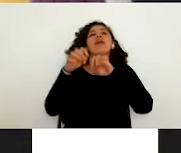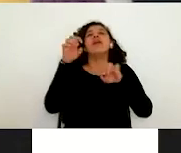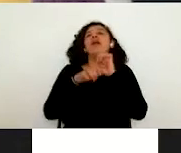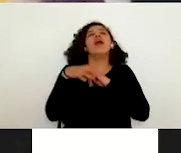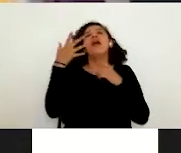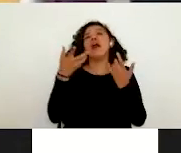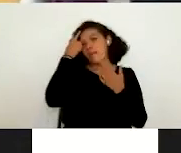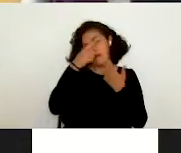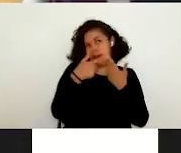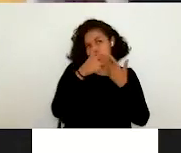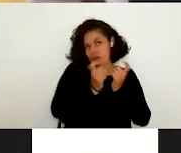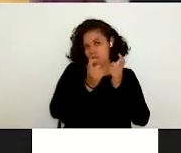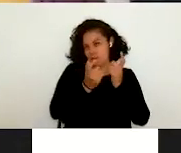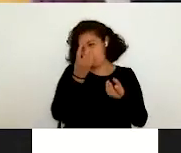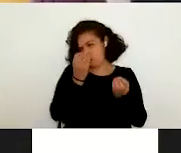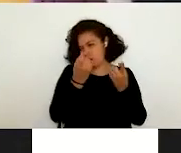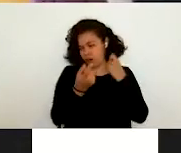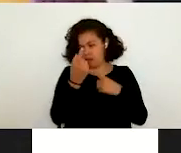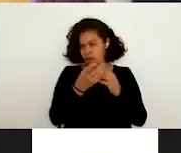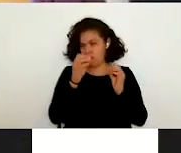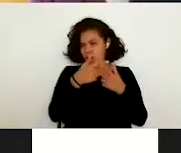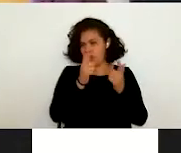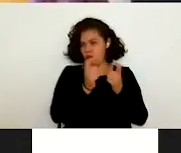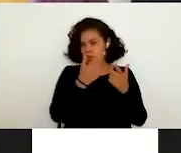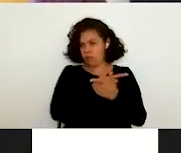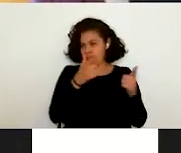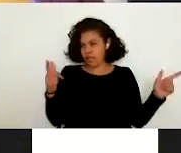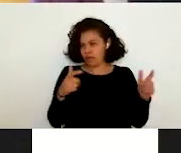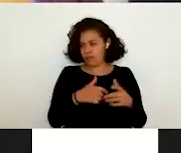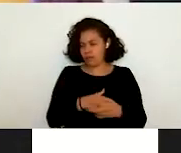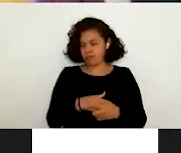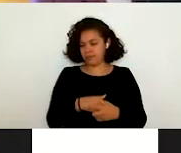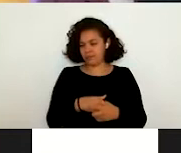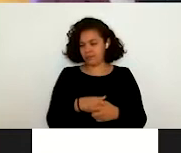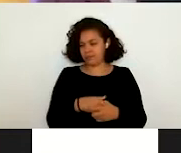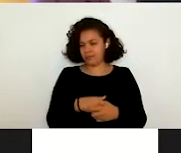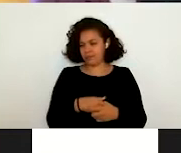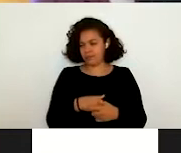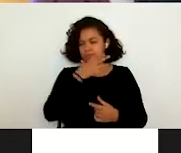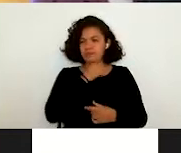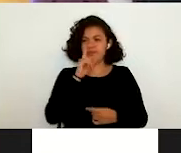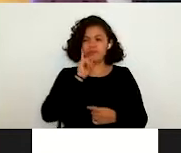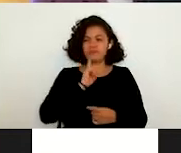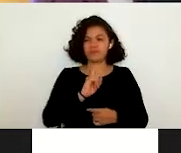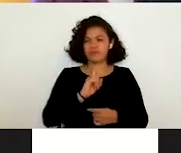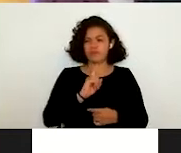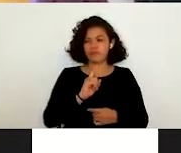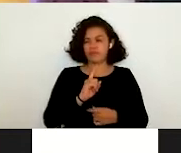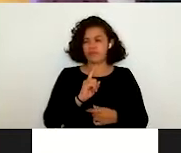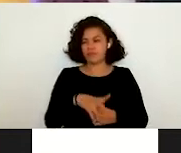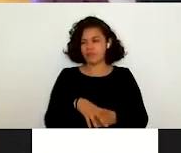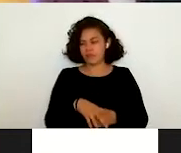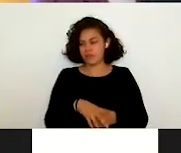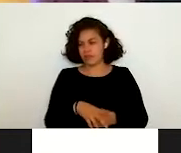ciertos rangos, ¿no? O que va a ser un grupo abierto, el sexo, el género, el número